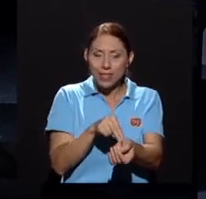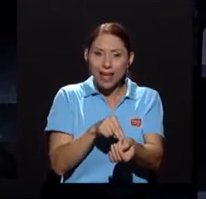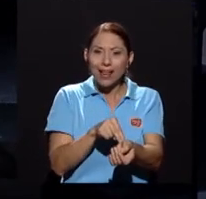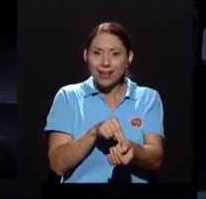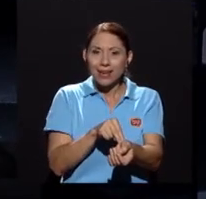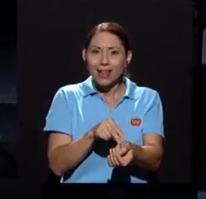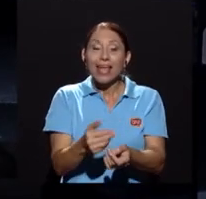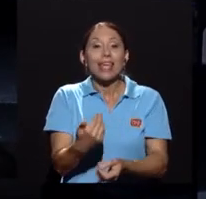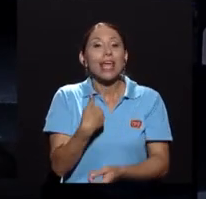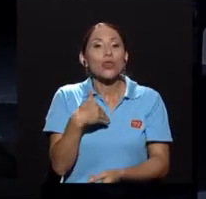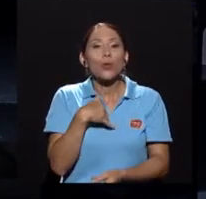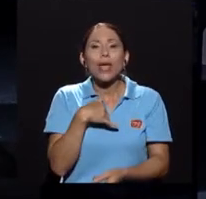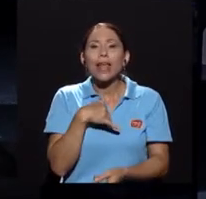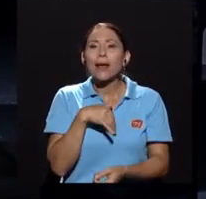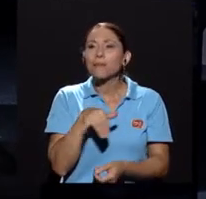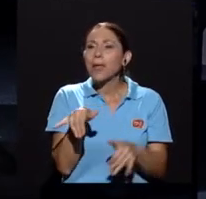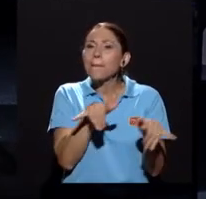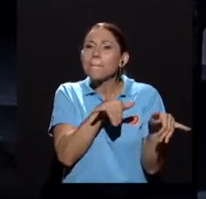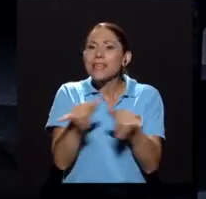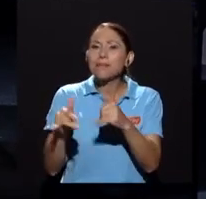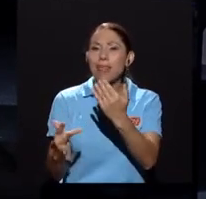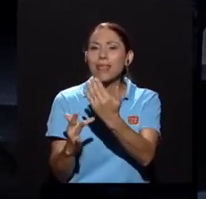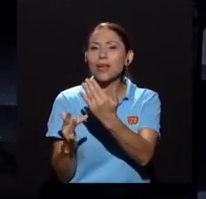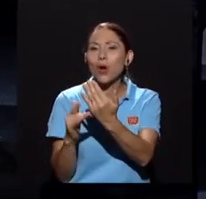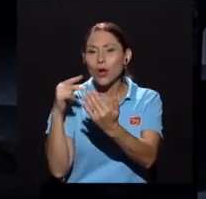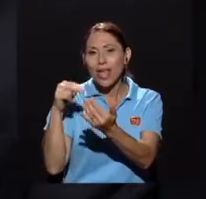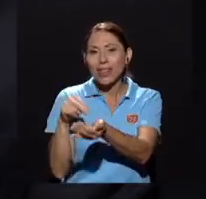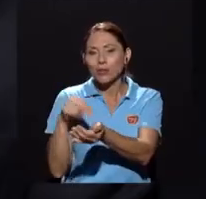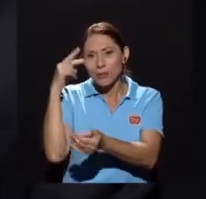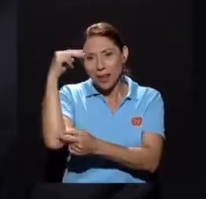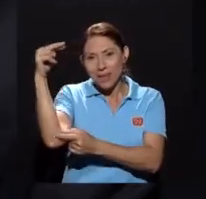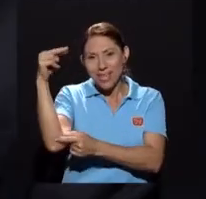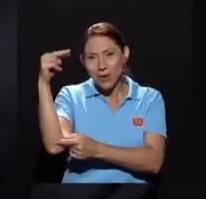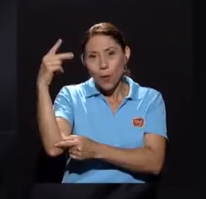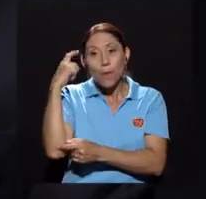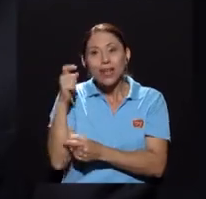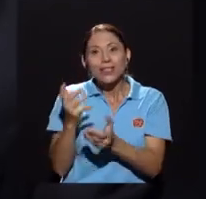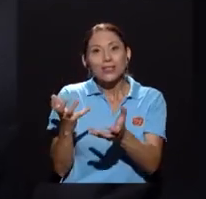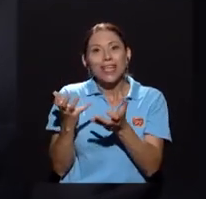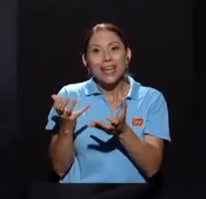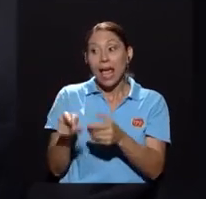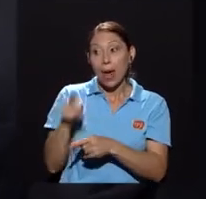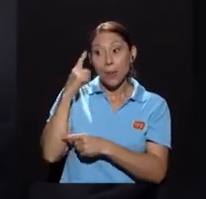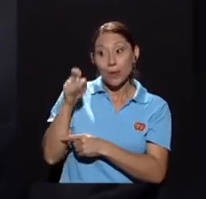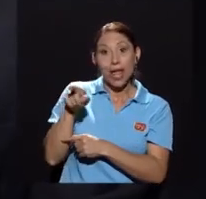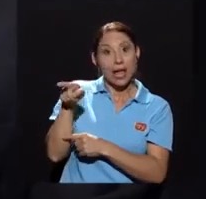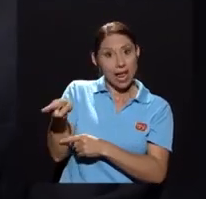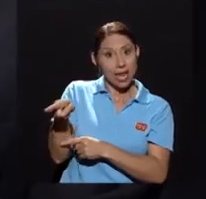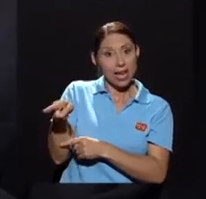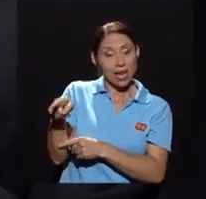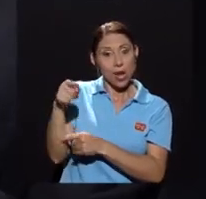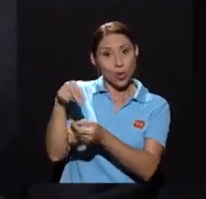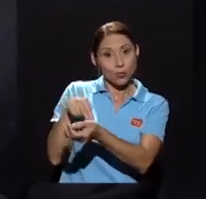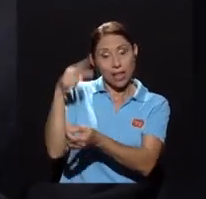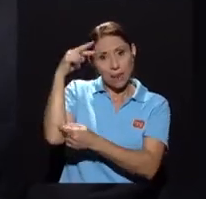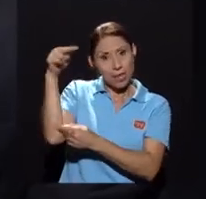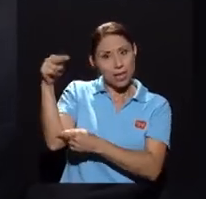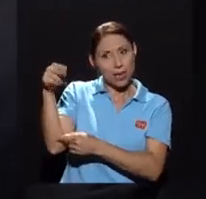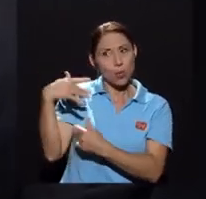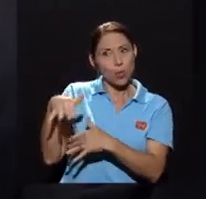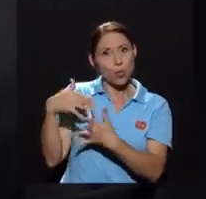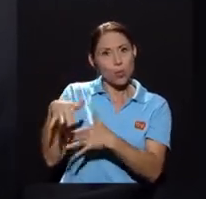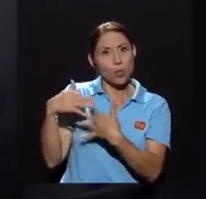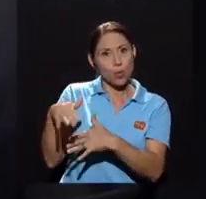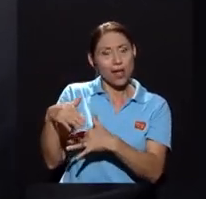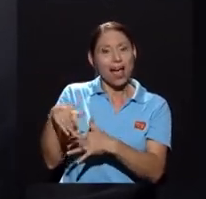que tuviera la misma tecnología del mexico porque en el fondo era eso verdad aquel que era la nave insignia hay que recordar que el suelo de seguridad ciudad es